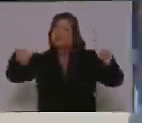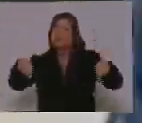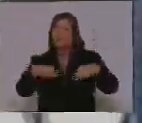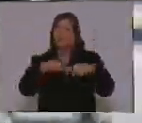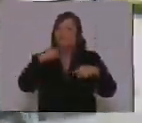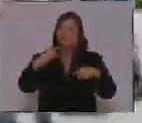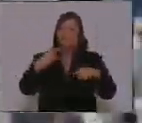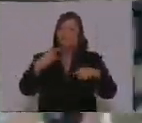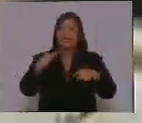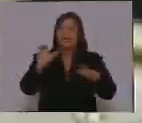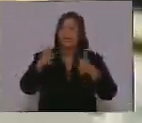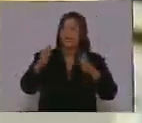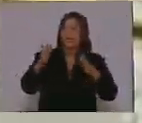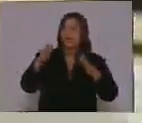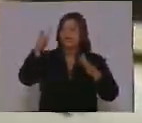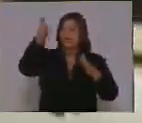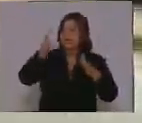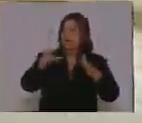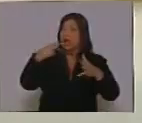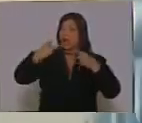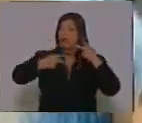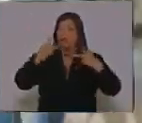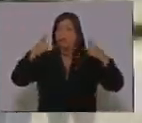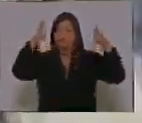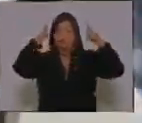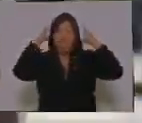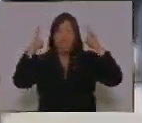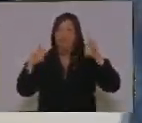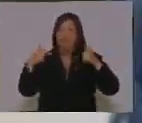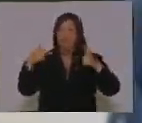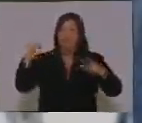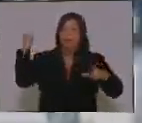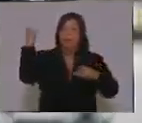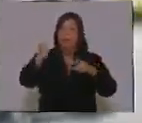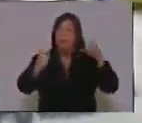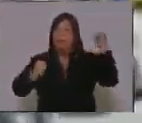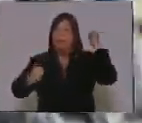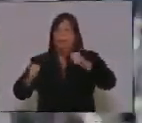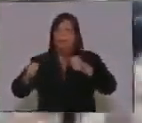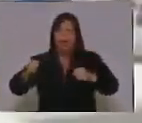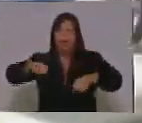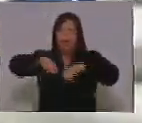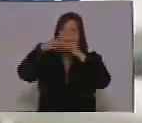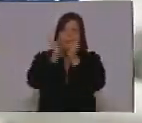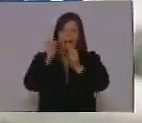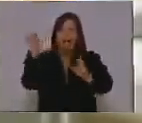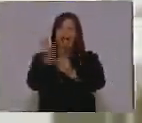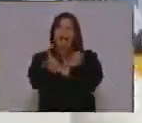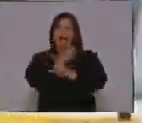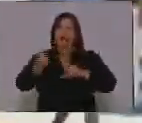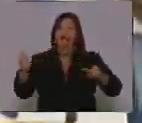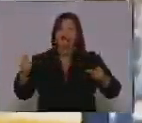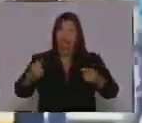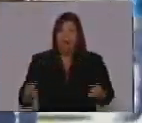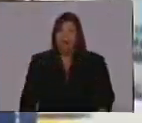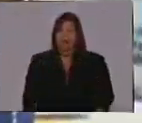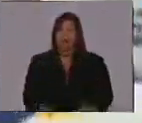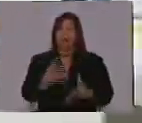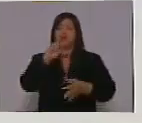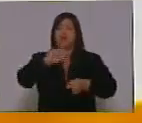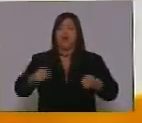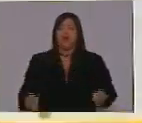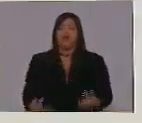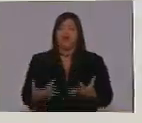porque alguien parecía de una posición política para linchar a esa persona. quemar vivas